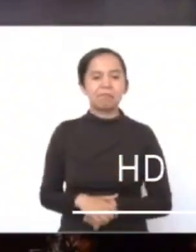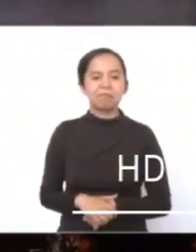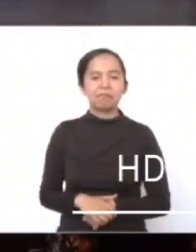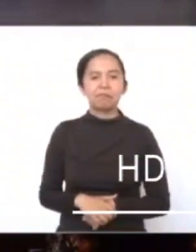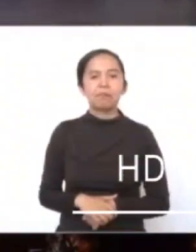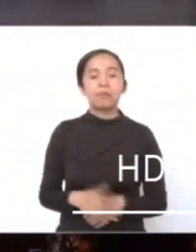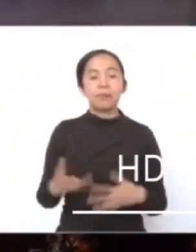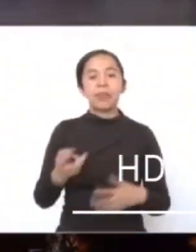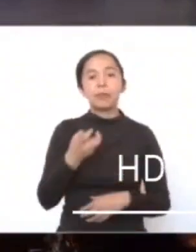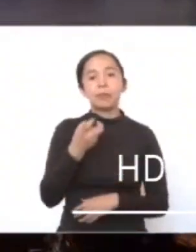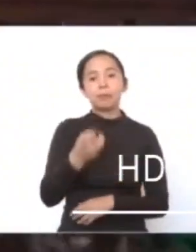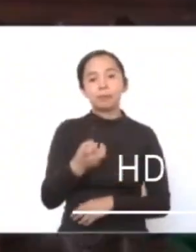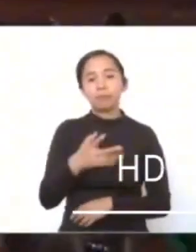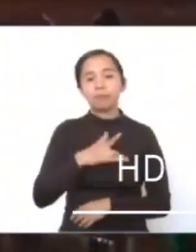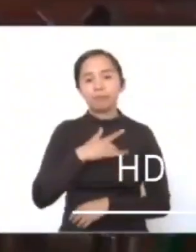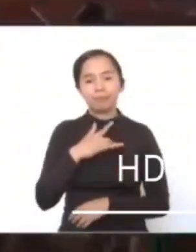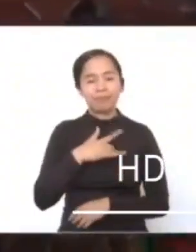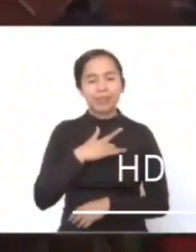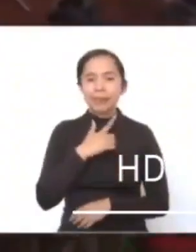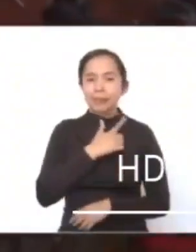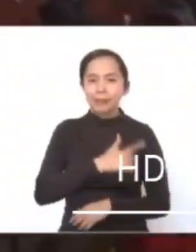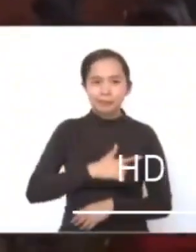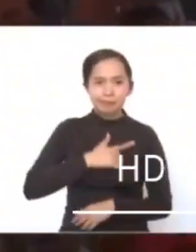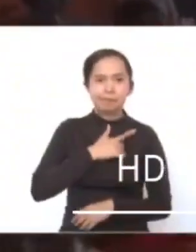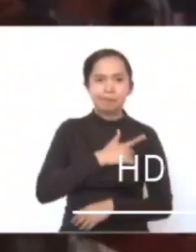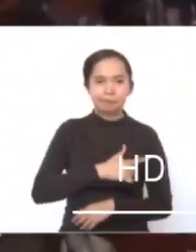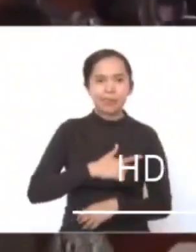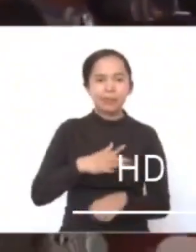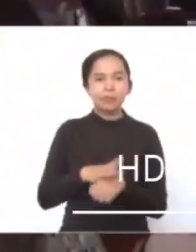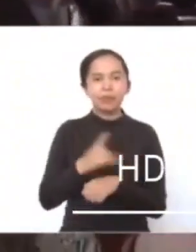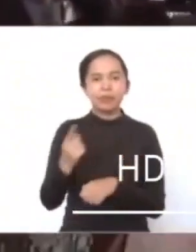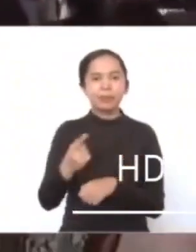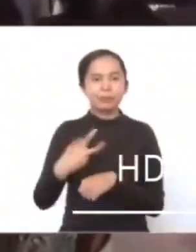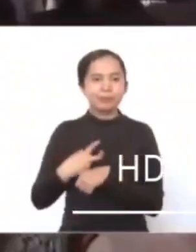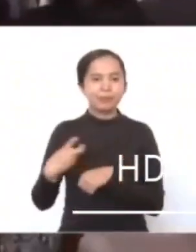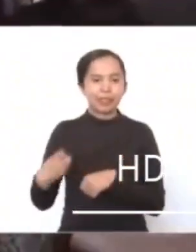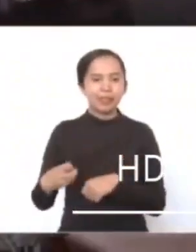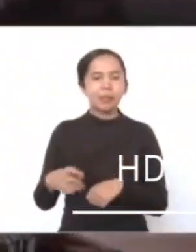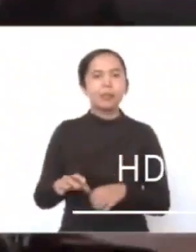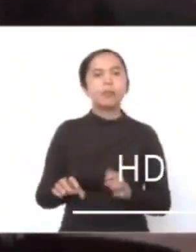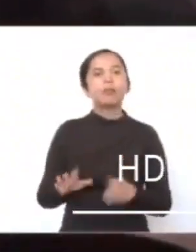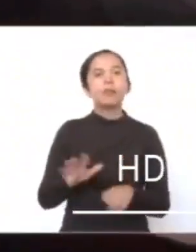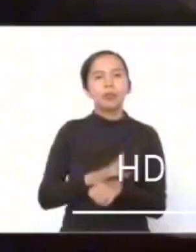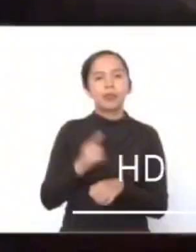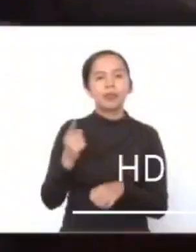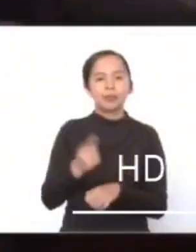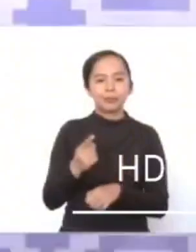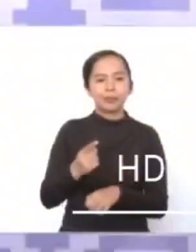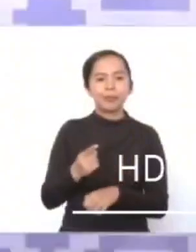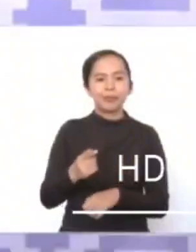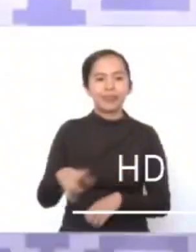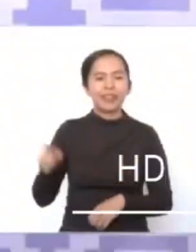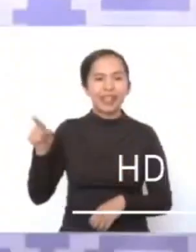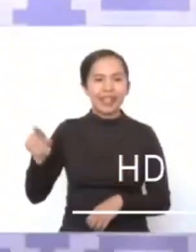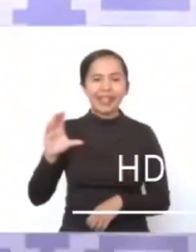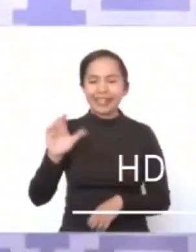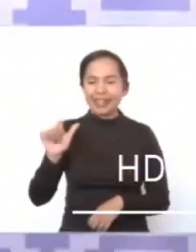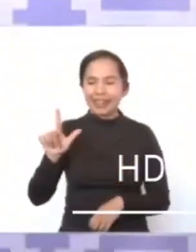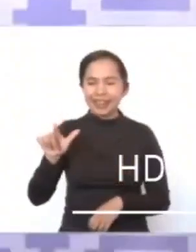Así que nos da mucho gusto que nos hayan invitado, porque en los senderos, que también nos hizo favor de invitarnos